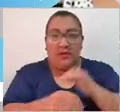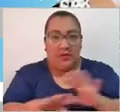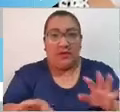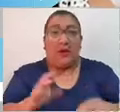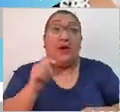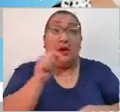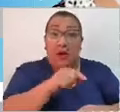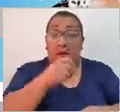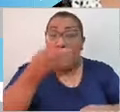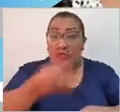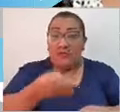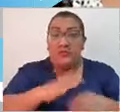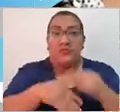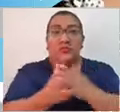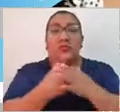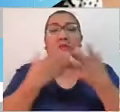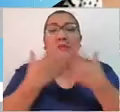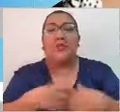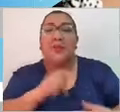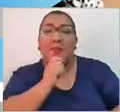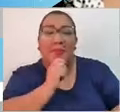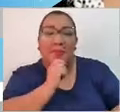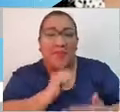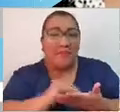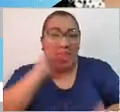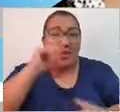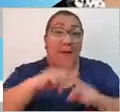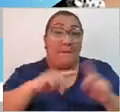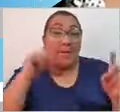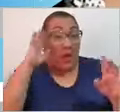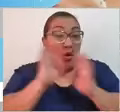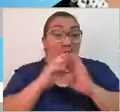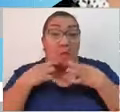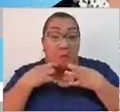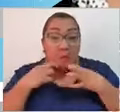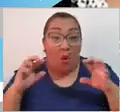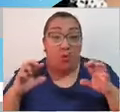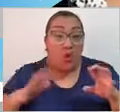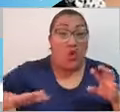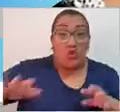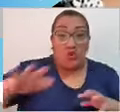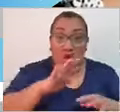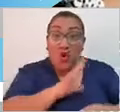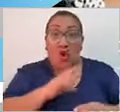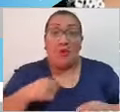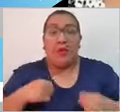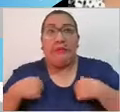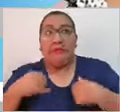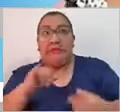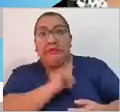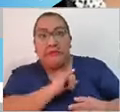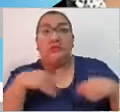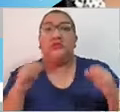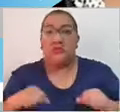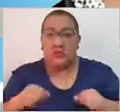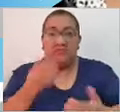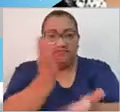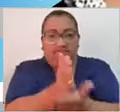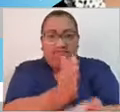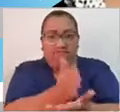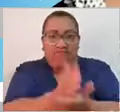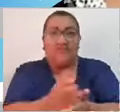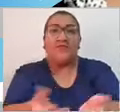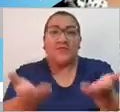Esto es en relación al régimen privado, pero al régimen público, las entidades nos regimos bajo lineamientos y protocolos